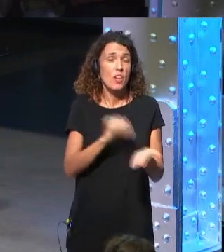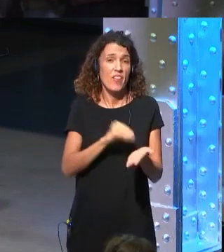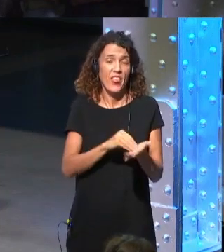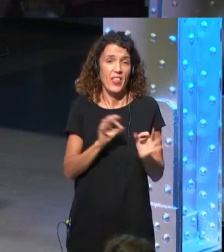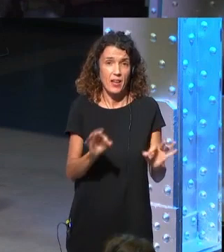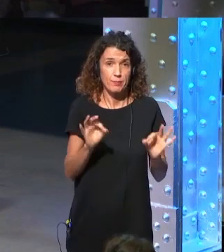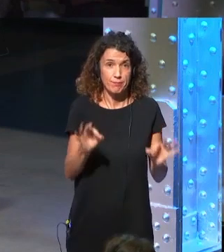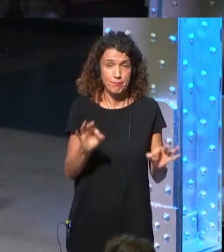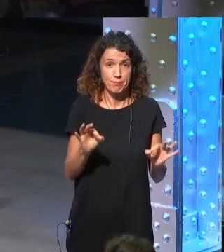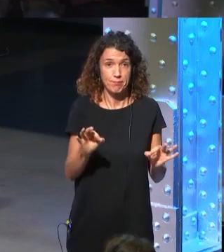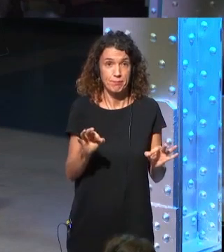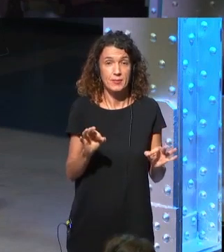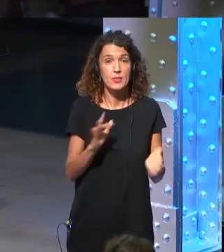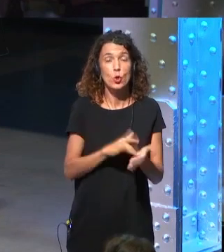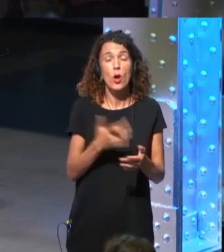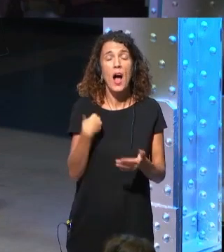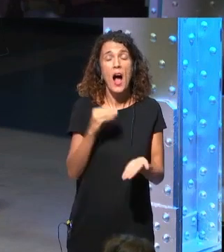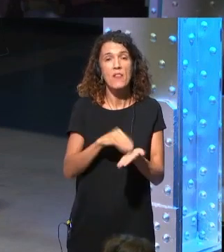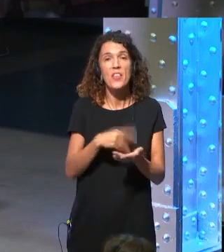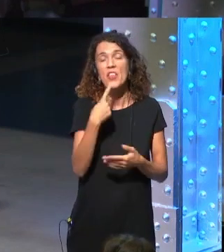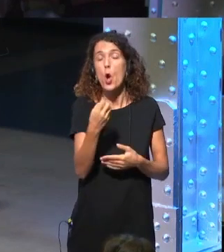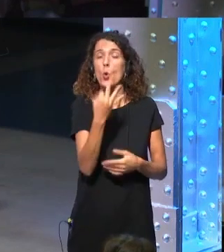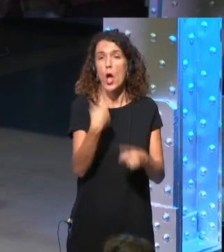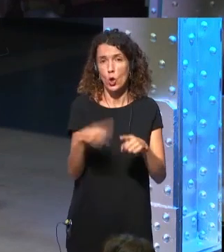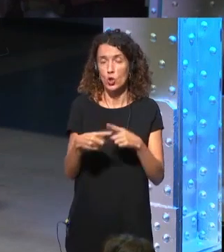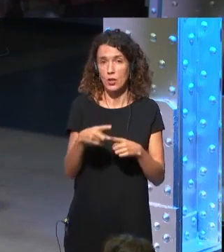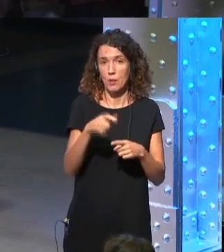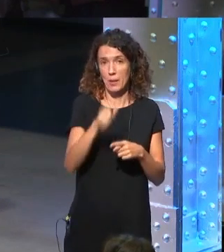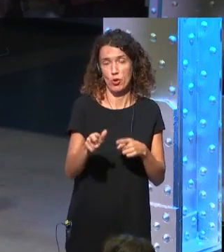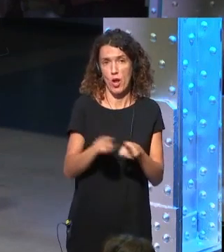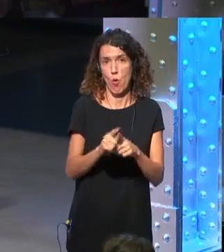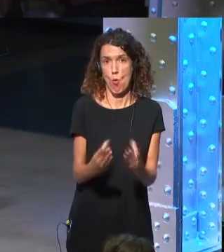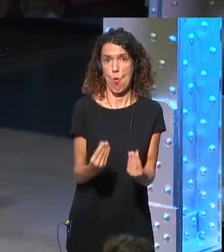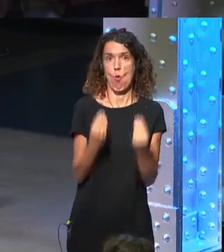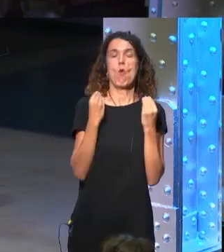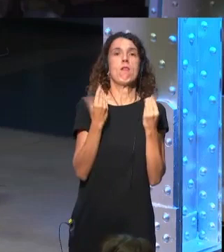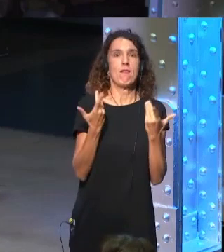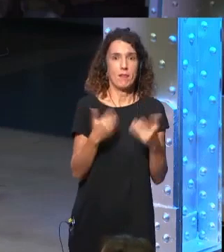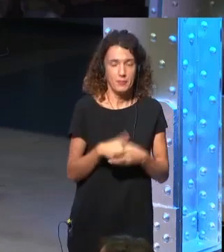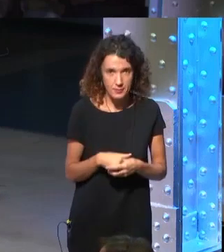veces, cuando hay veces que digo algunas cosas y la gente se me echa encima, entonces.